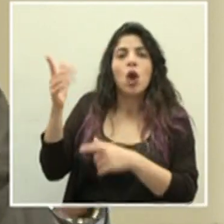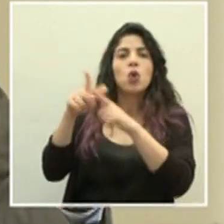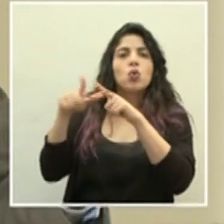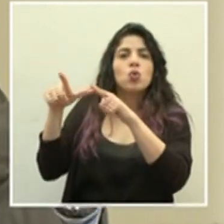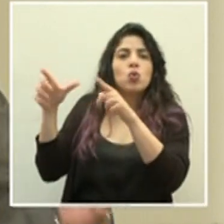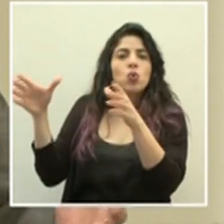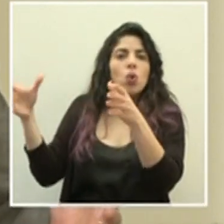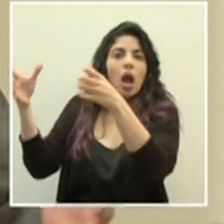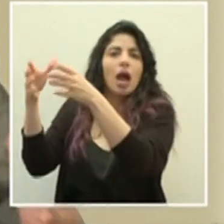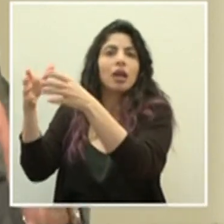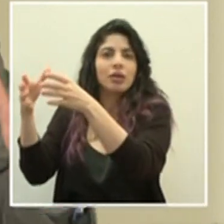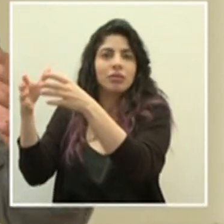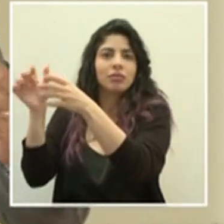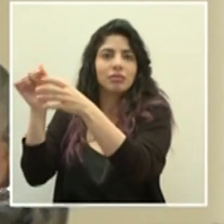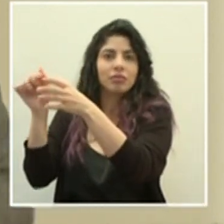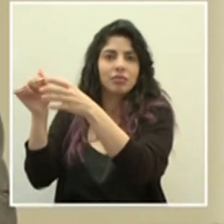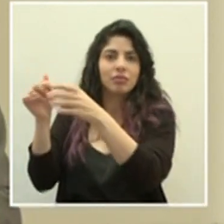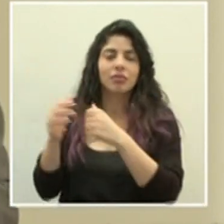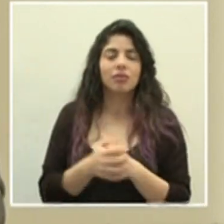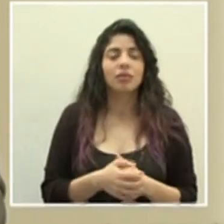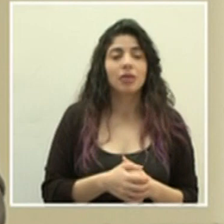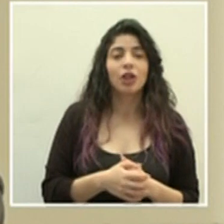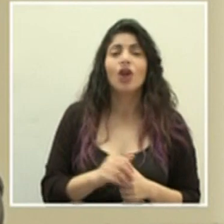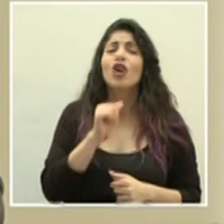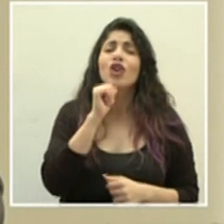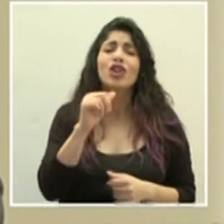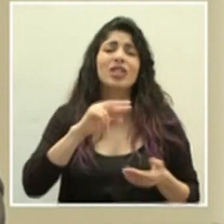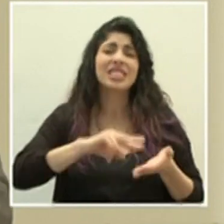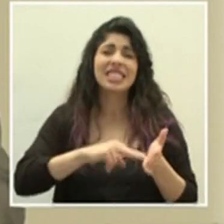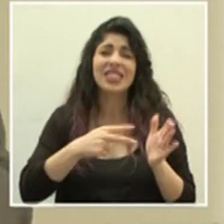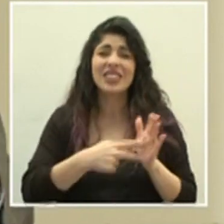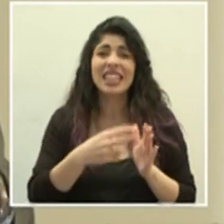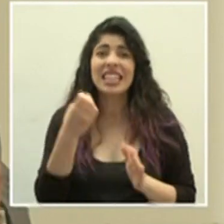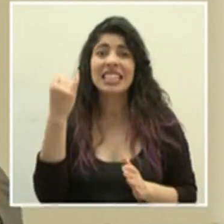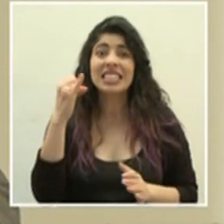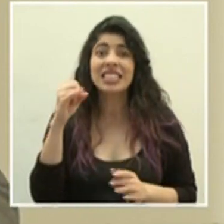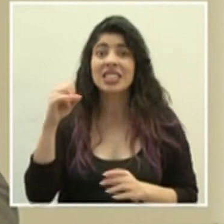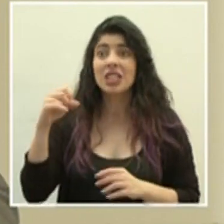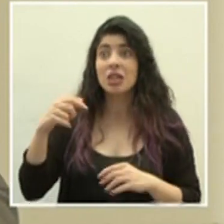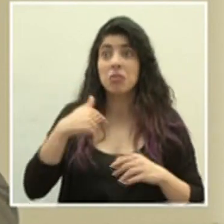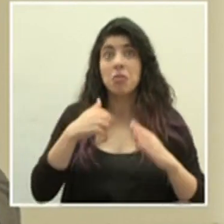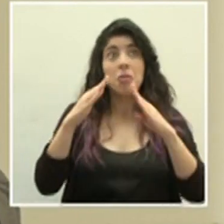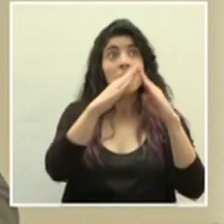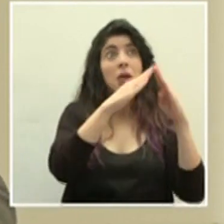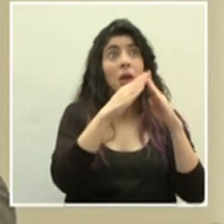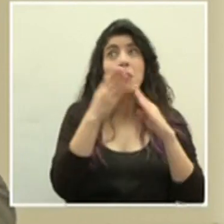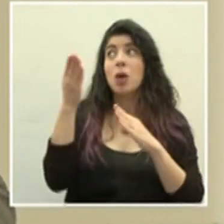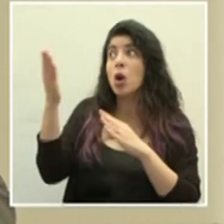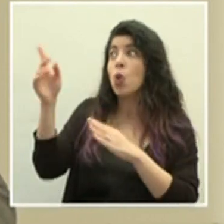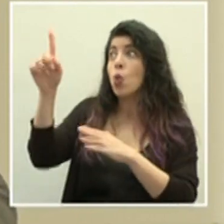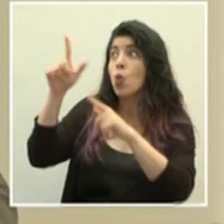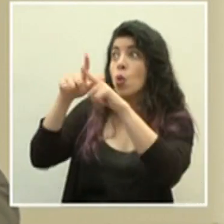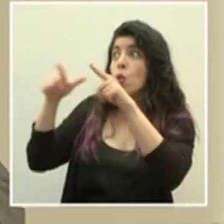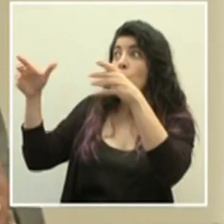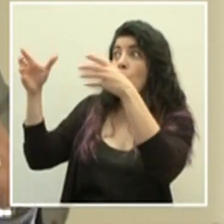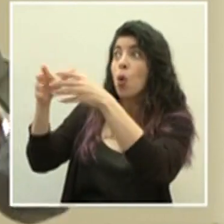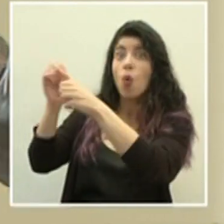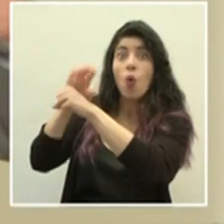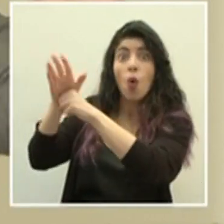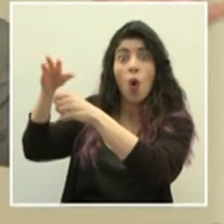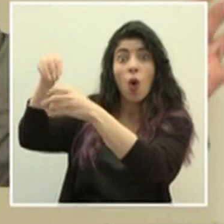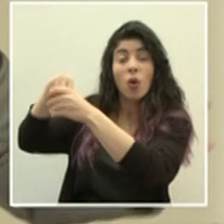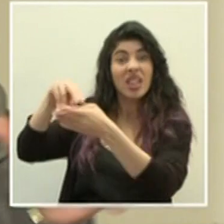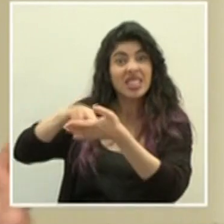sitio aislado. No significa que si tenemos un sitio de contención de casos positivos COVID,